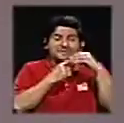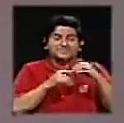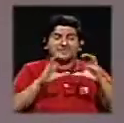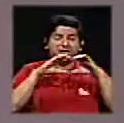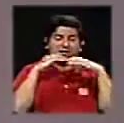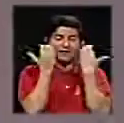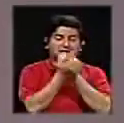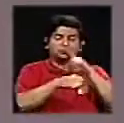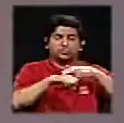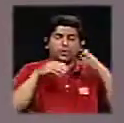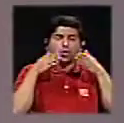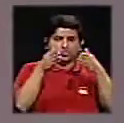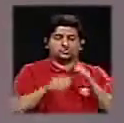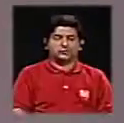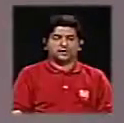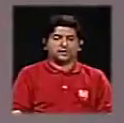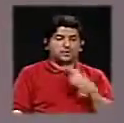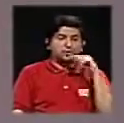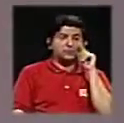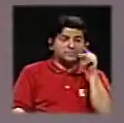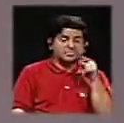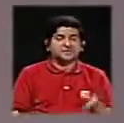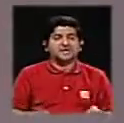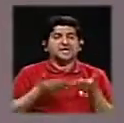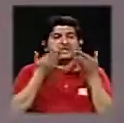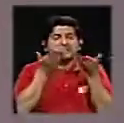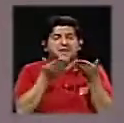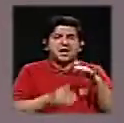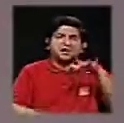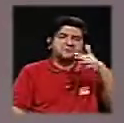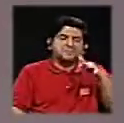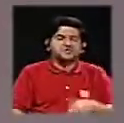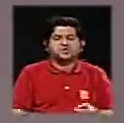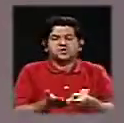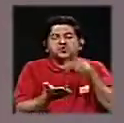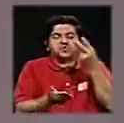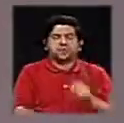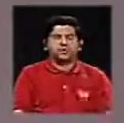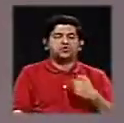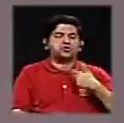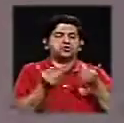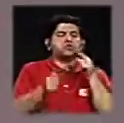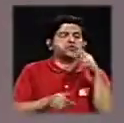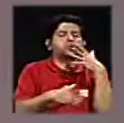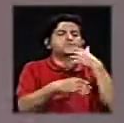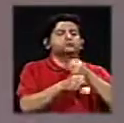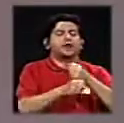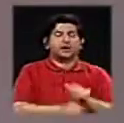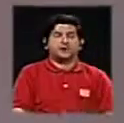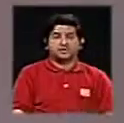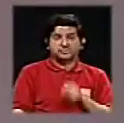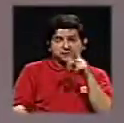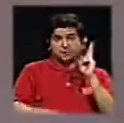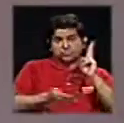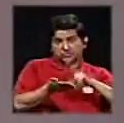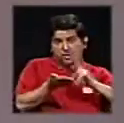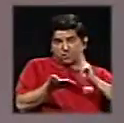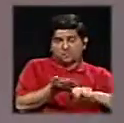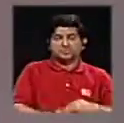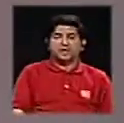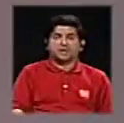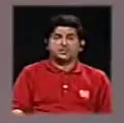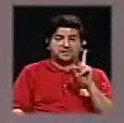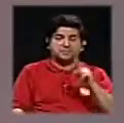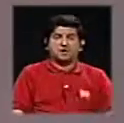CONAVI. El CONAVI dice, lo que voy a dar más o menos anda por este monto y esto es lo que quiero que hagan. Entonces, si usted lo contratan para chapear